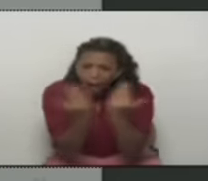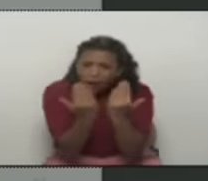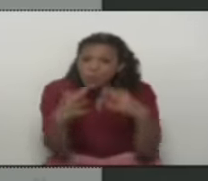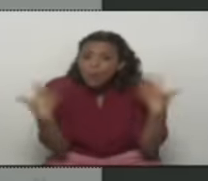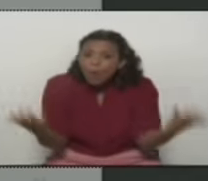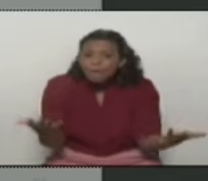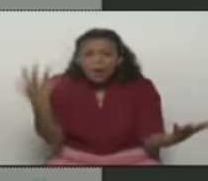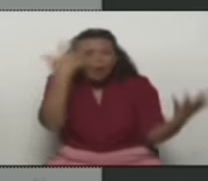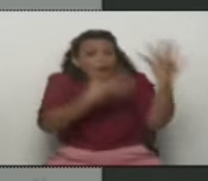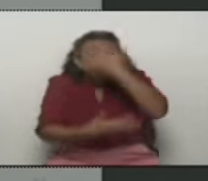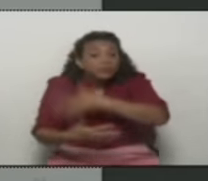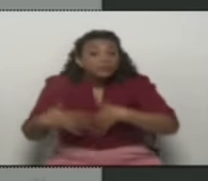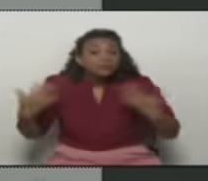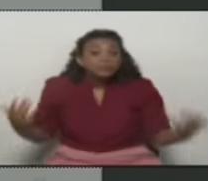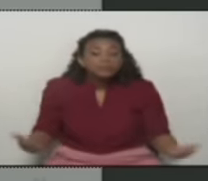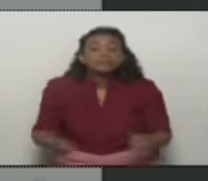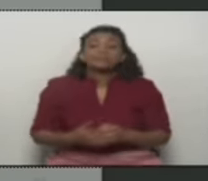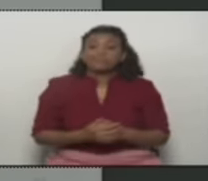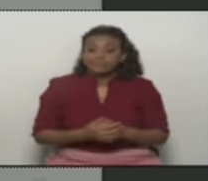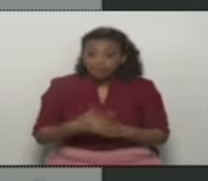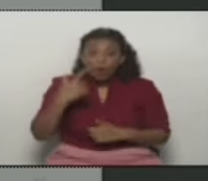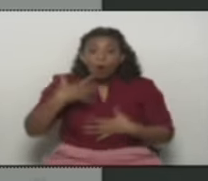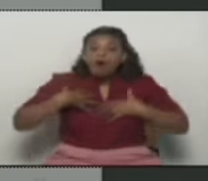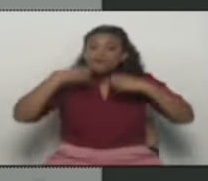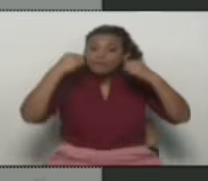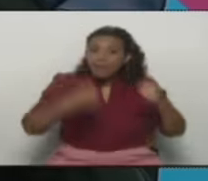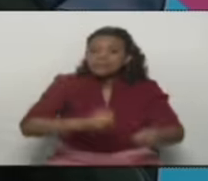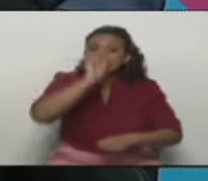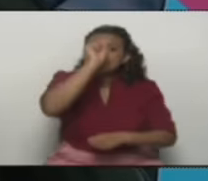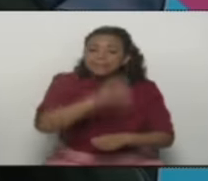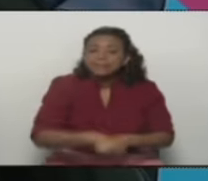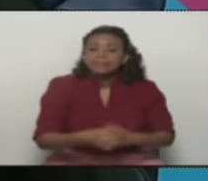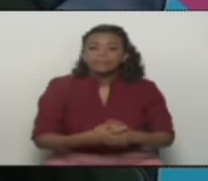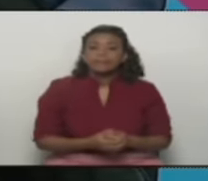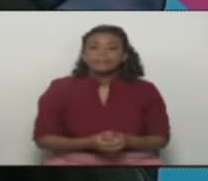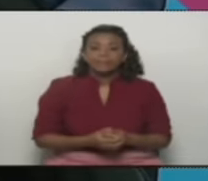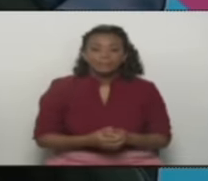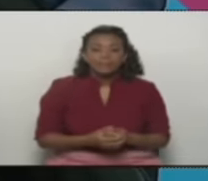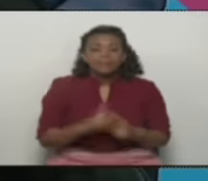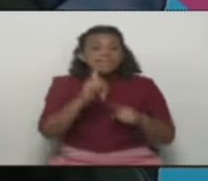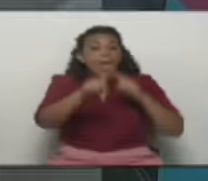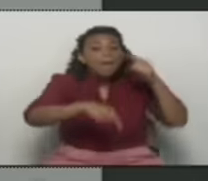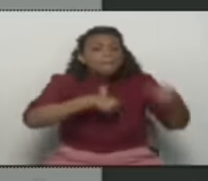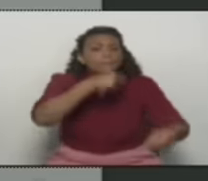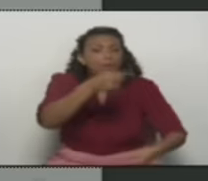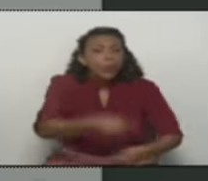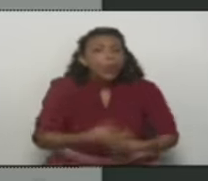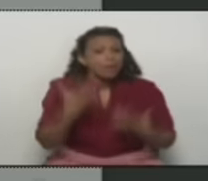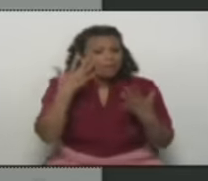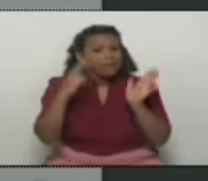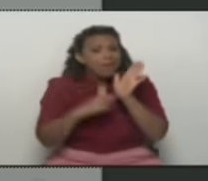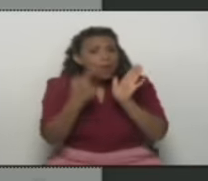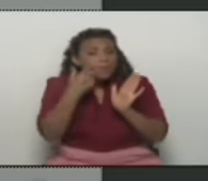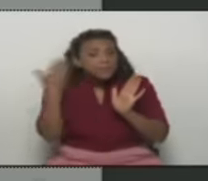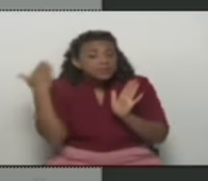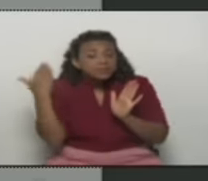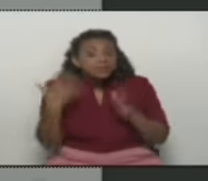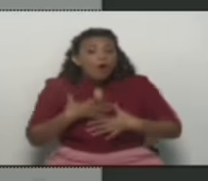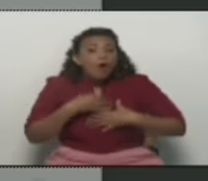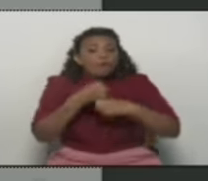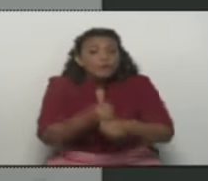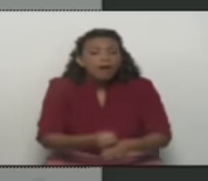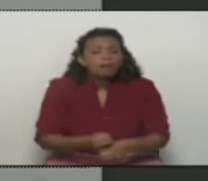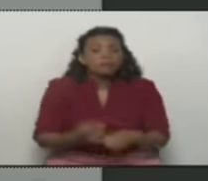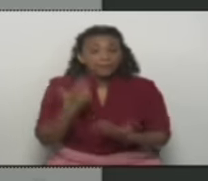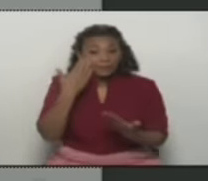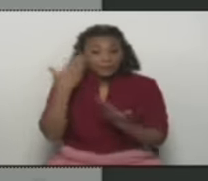gente. Fuente confiable. Fuente confiable. Esa es la red de la manipulación, mire, puedes leerlo. Ahí está, hasta donde